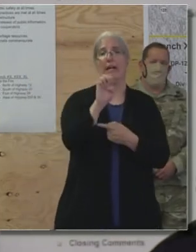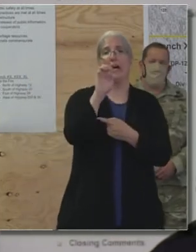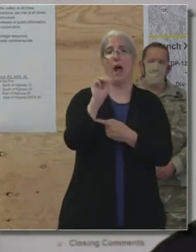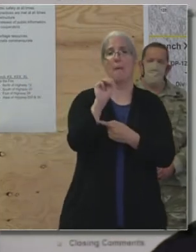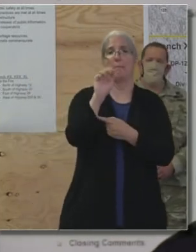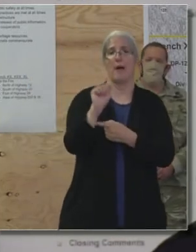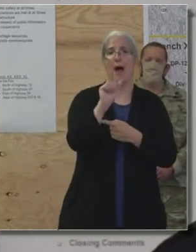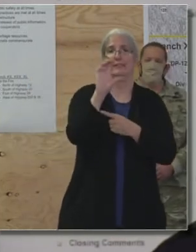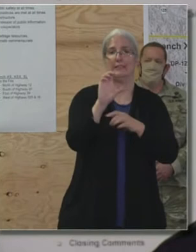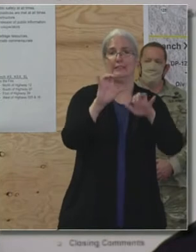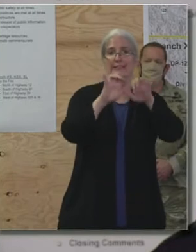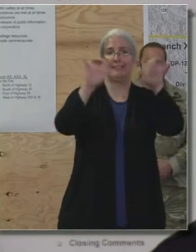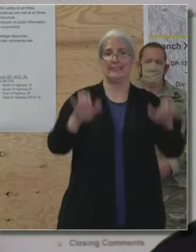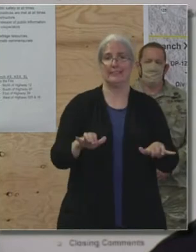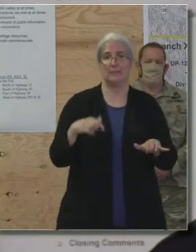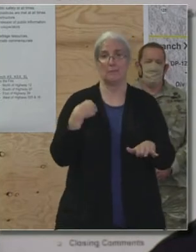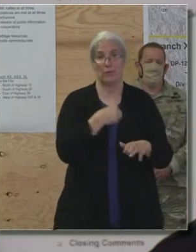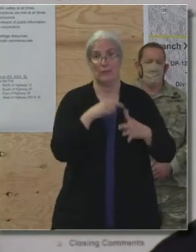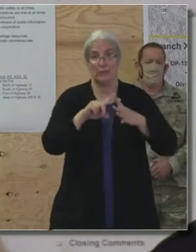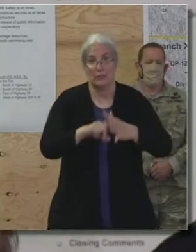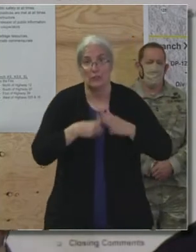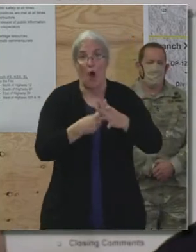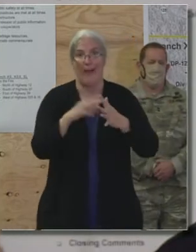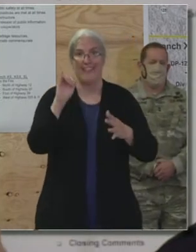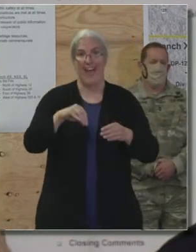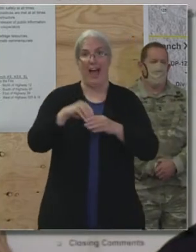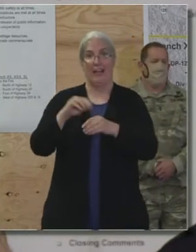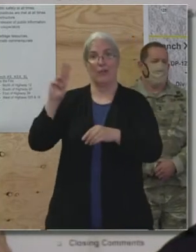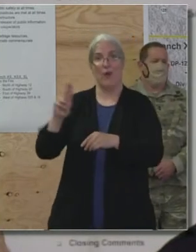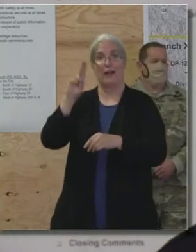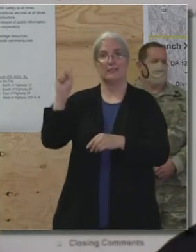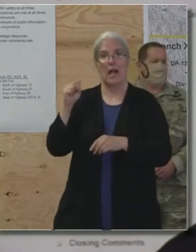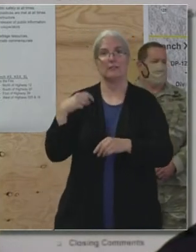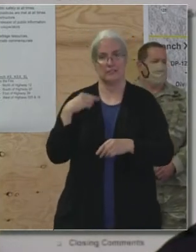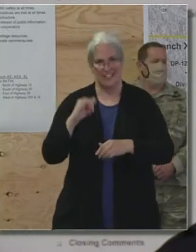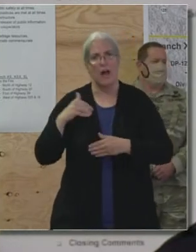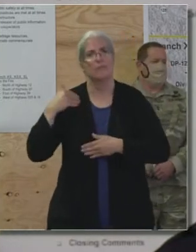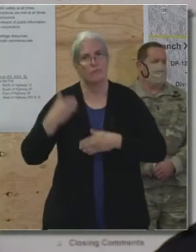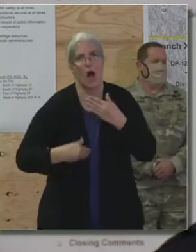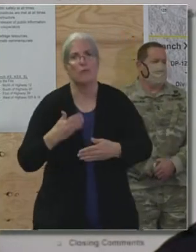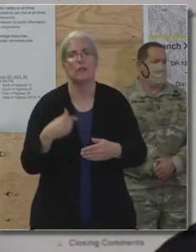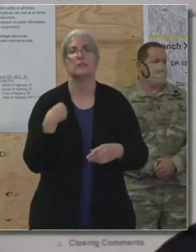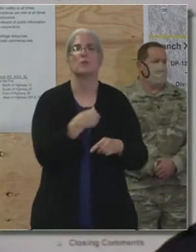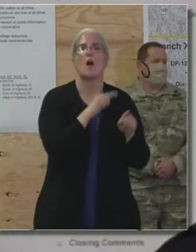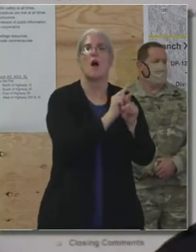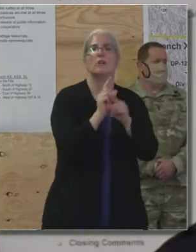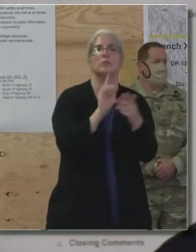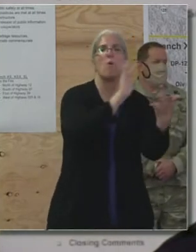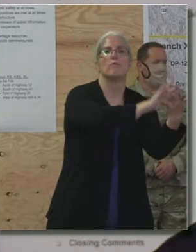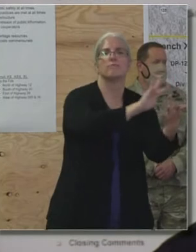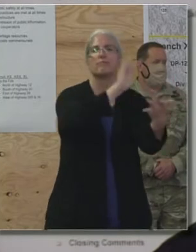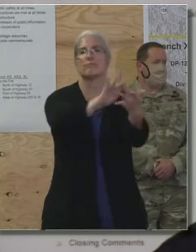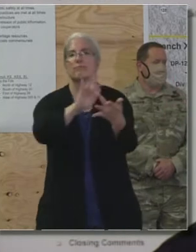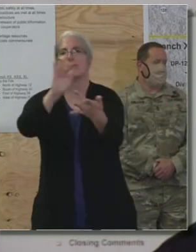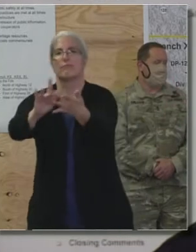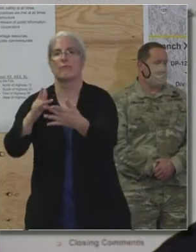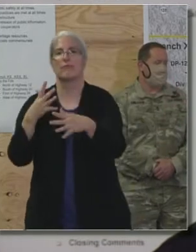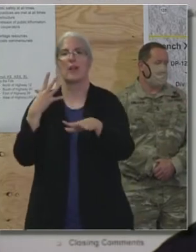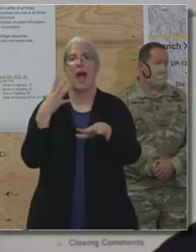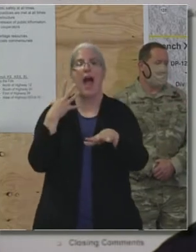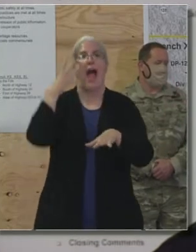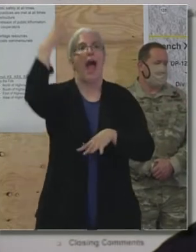ayuda a lo ancho de los estados unidos se logra mucho progreso en eso también hemos pedido ayuda del otro lado de la frontera